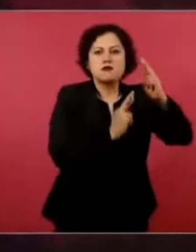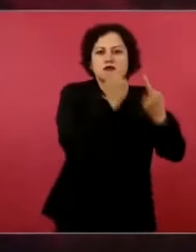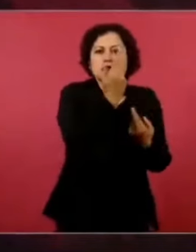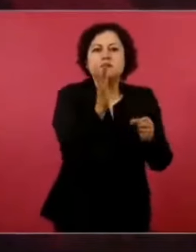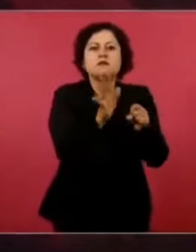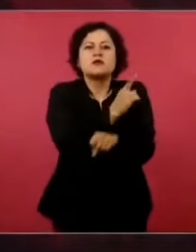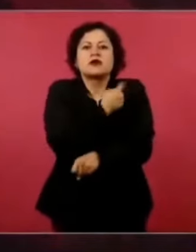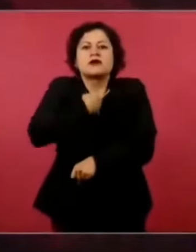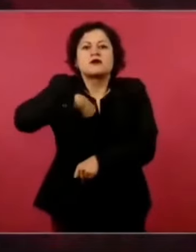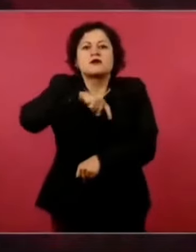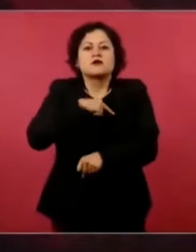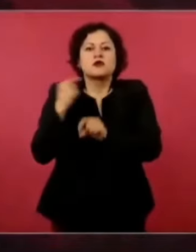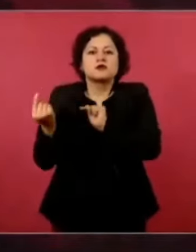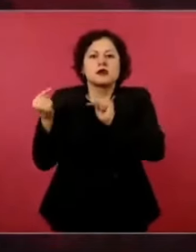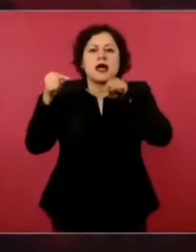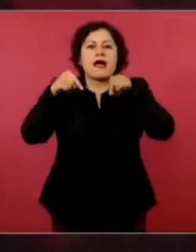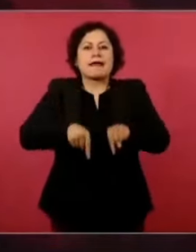corrupción.